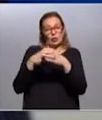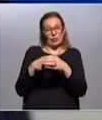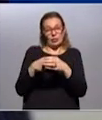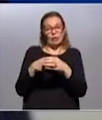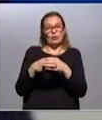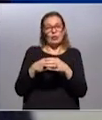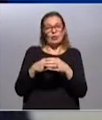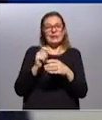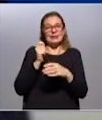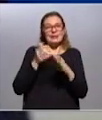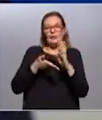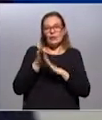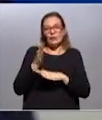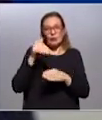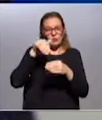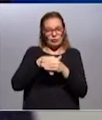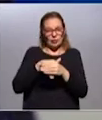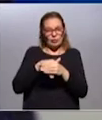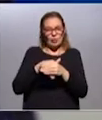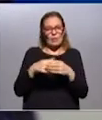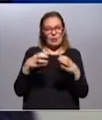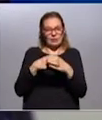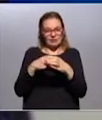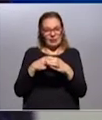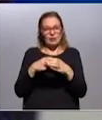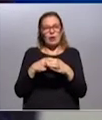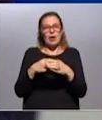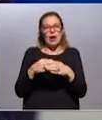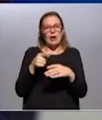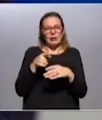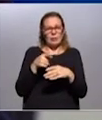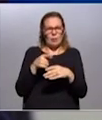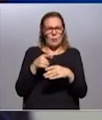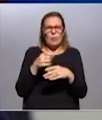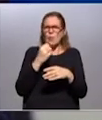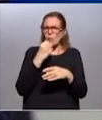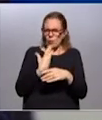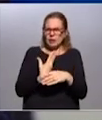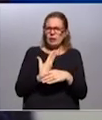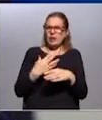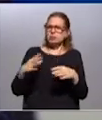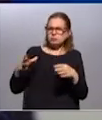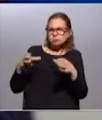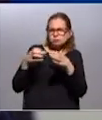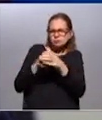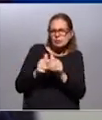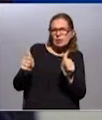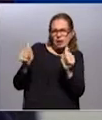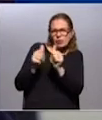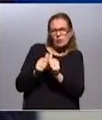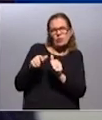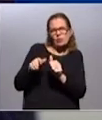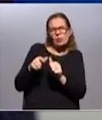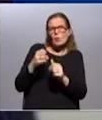quienes salieron electos por los partidos tradicionales han tenido una muy buena relación han llevado adelante